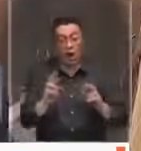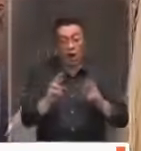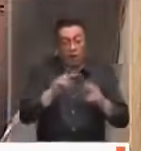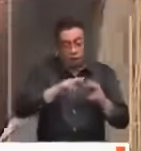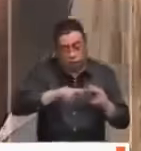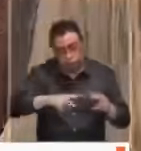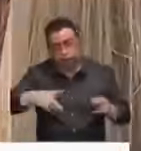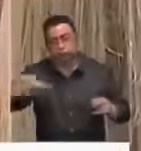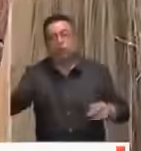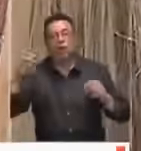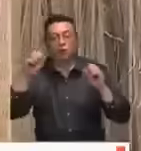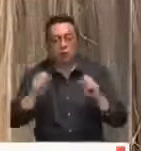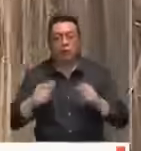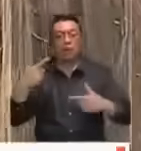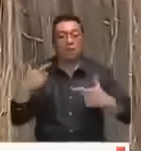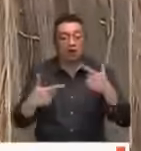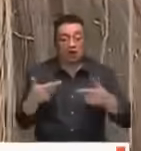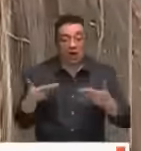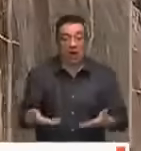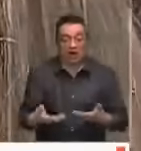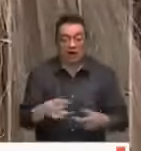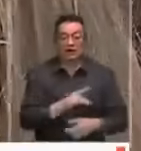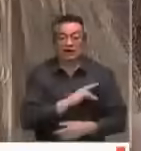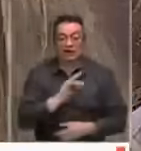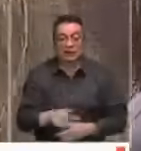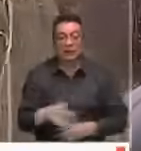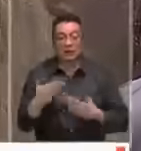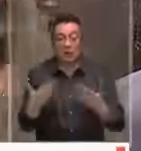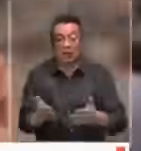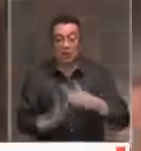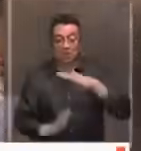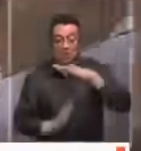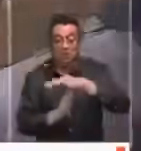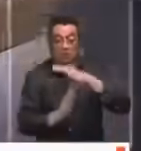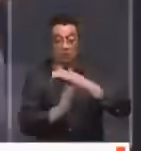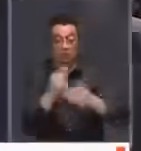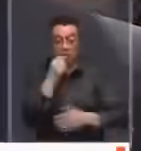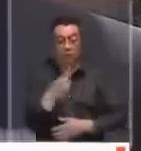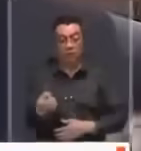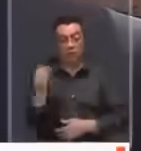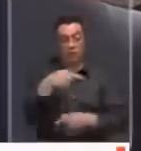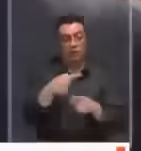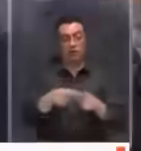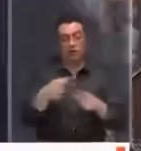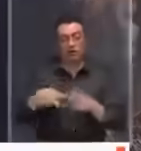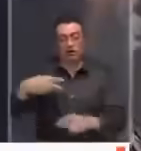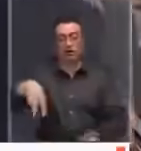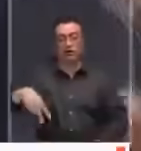estamos viviendo en política en nuestro país. Vamos a hacer una pausa y al regreso volvemos con más.